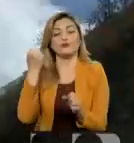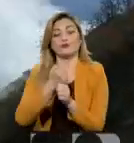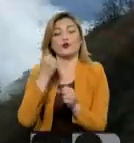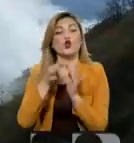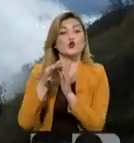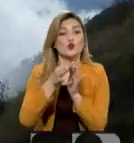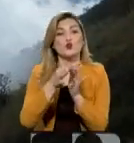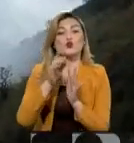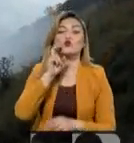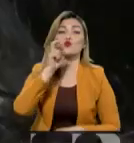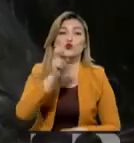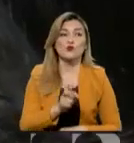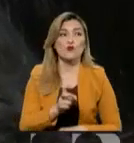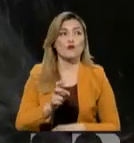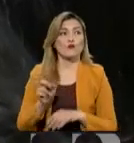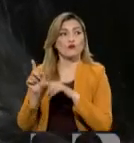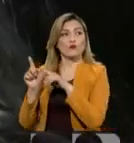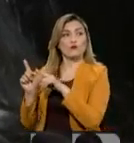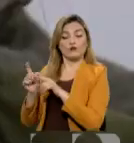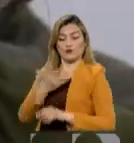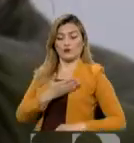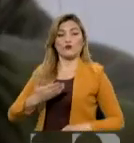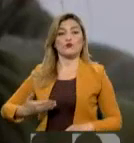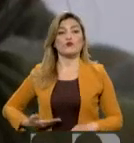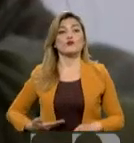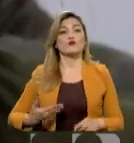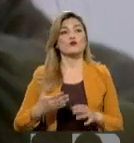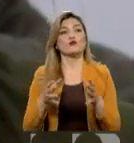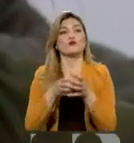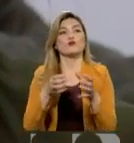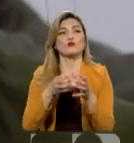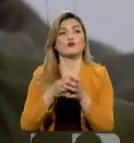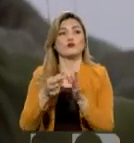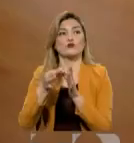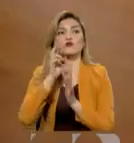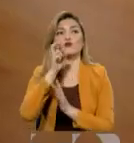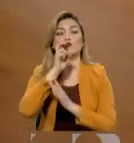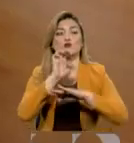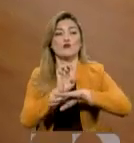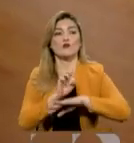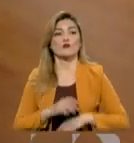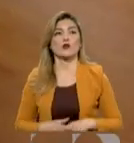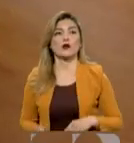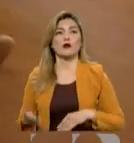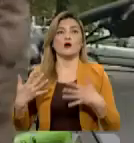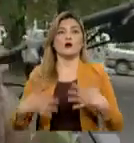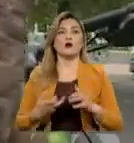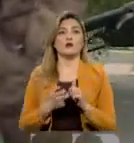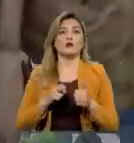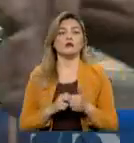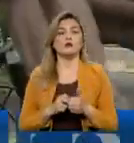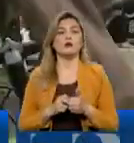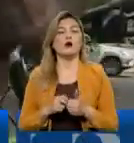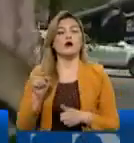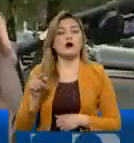el turismo independiente. Soledad Hernández es la presidenta de la Corporación de Guías de Turismo del Ecuador. Sostiene que han tenido que buscar la forma de